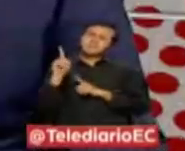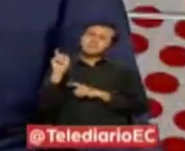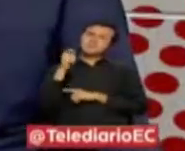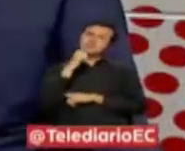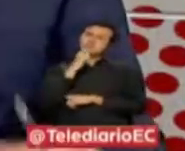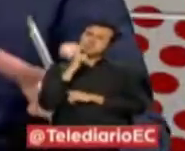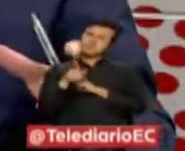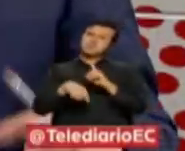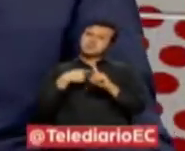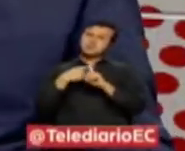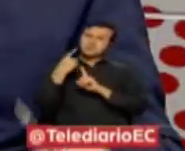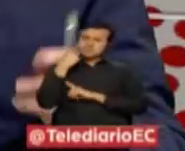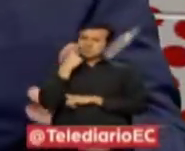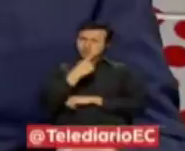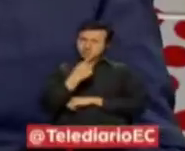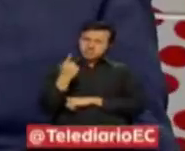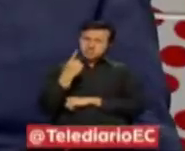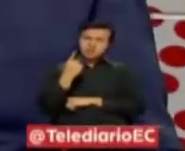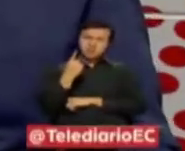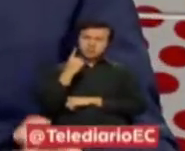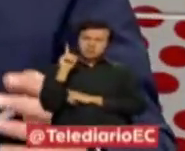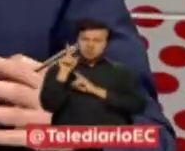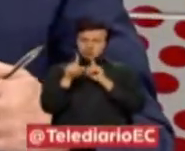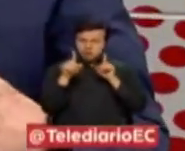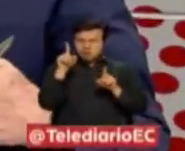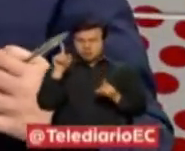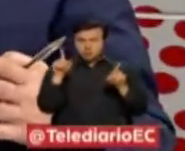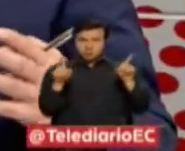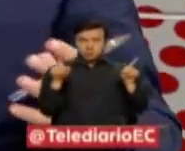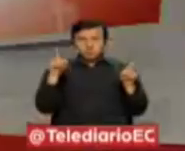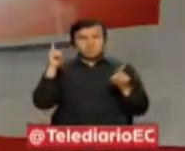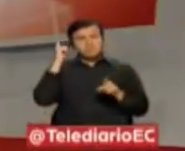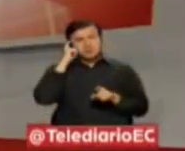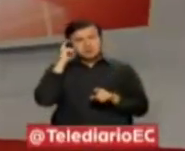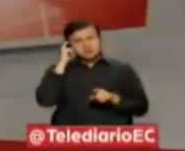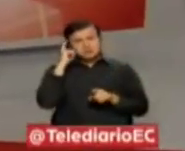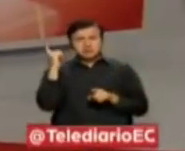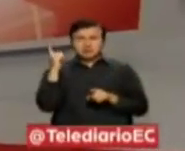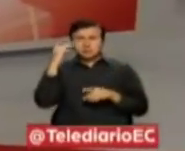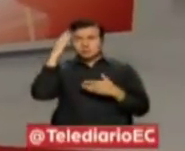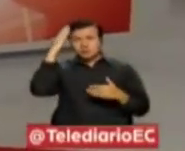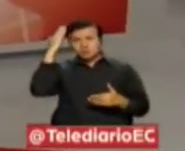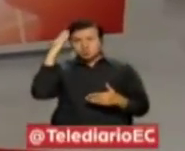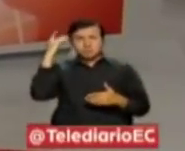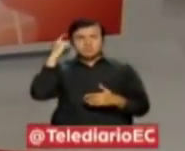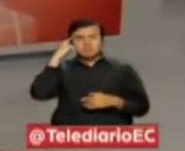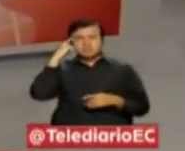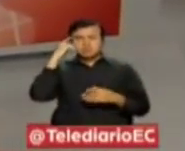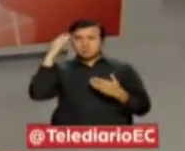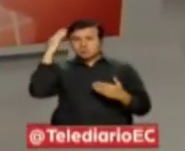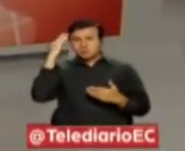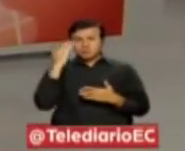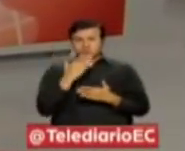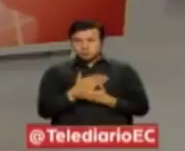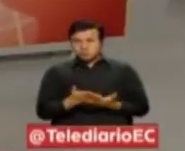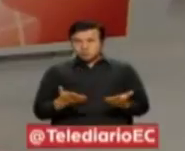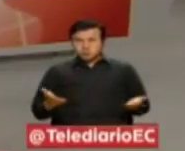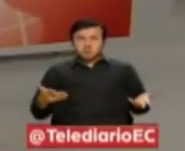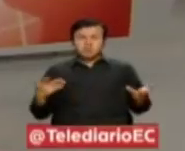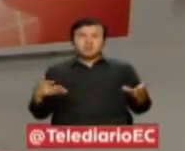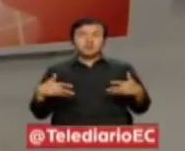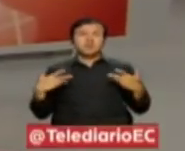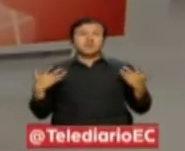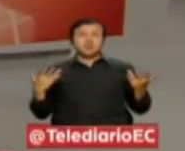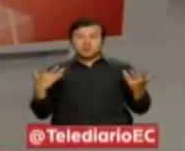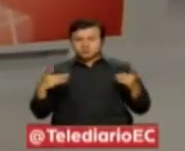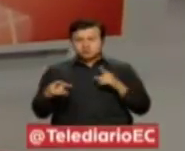también añadiría que hay un cierto secuestro en aquello de pensar o de creer que la política al final del día es una suerte